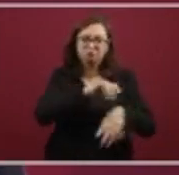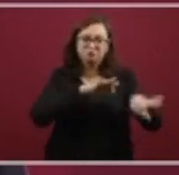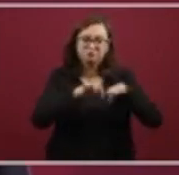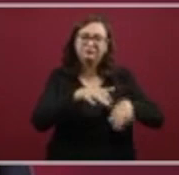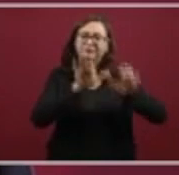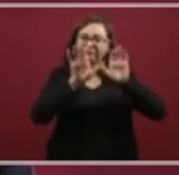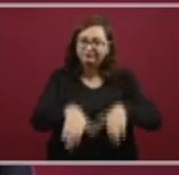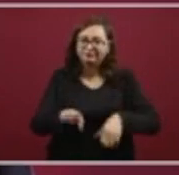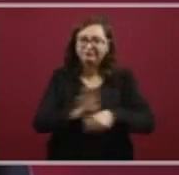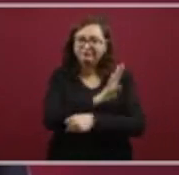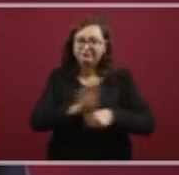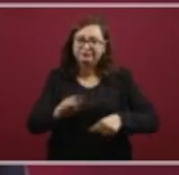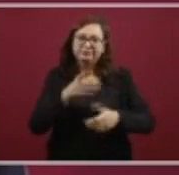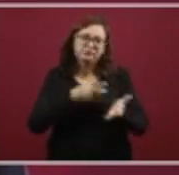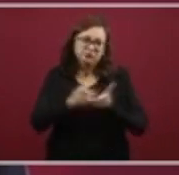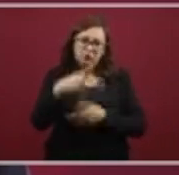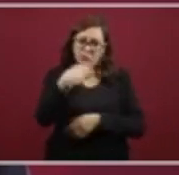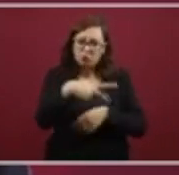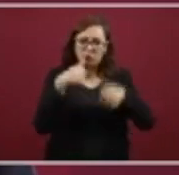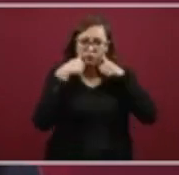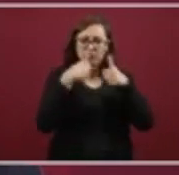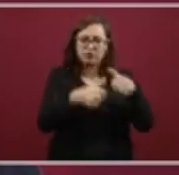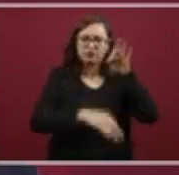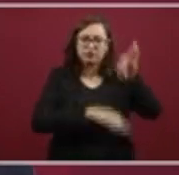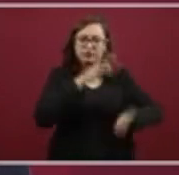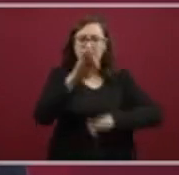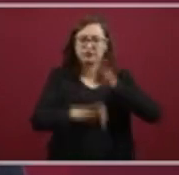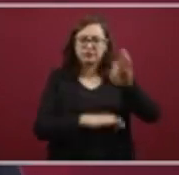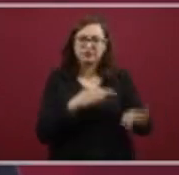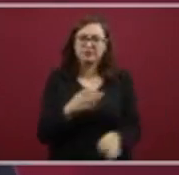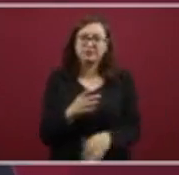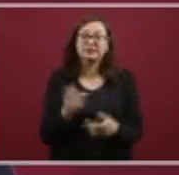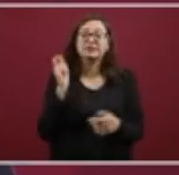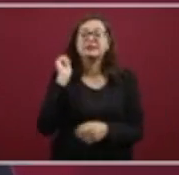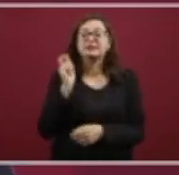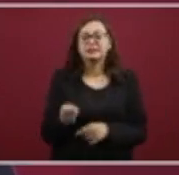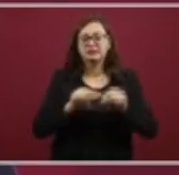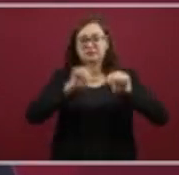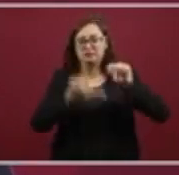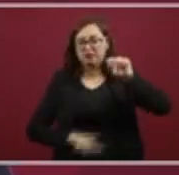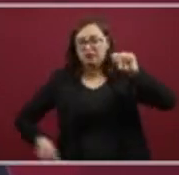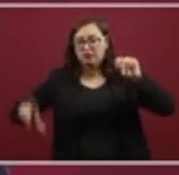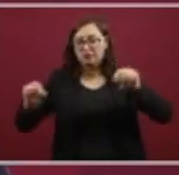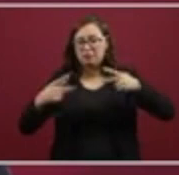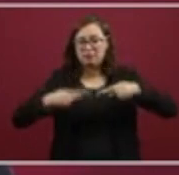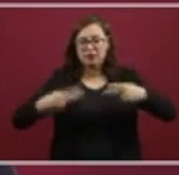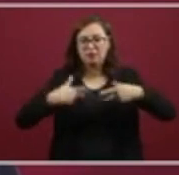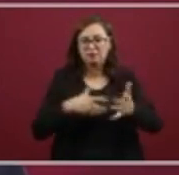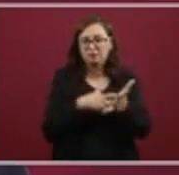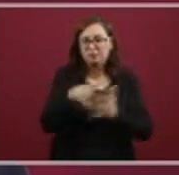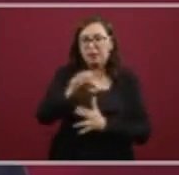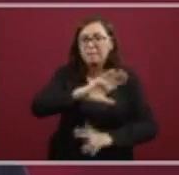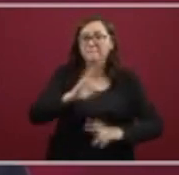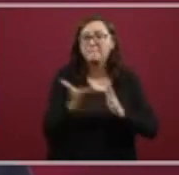Estamos hablando de la mitad de la población, un poco